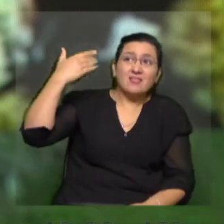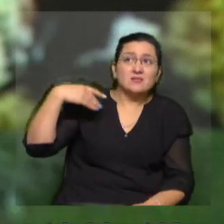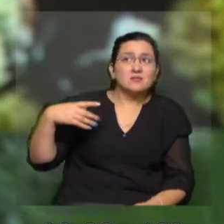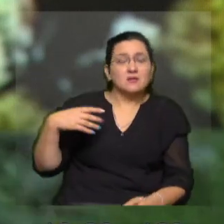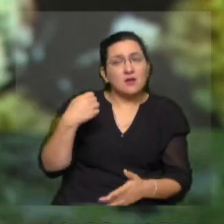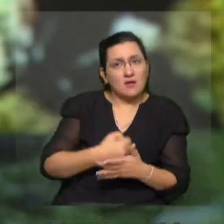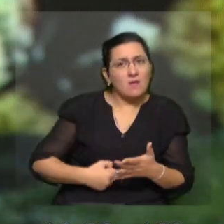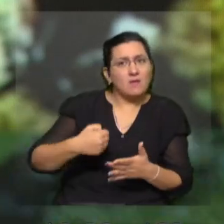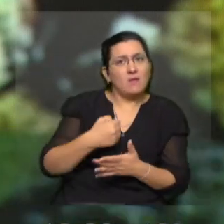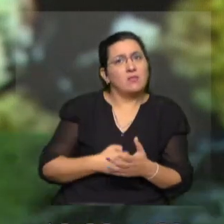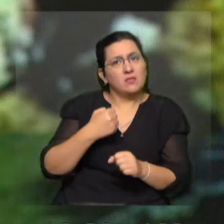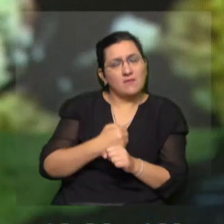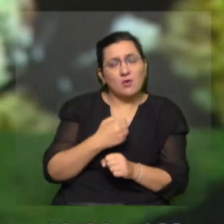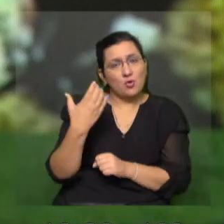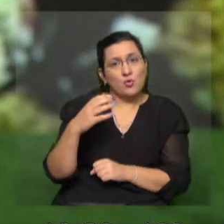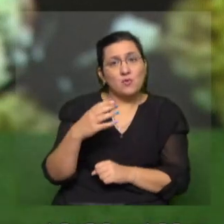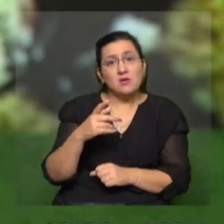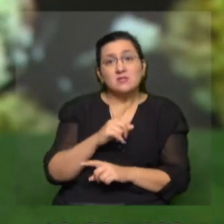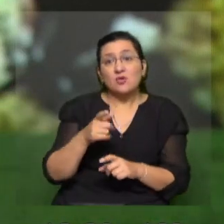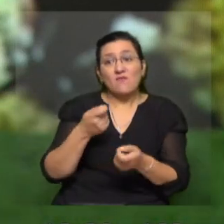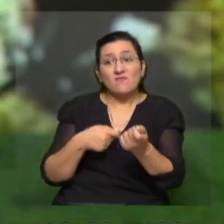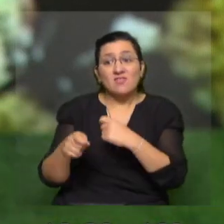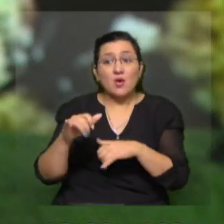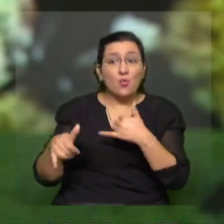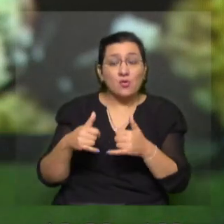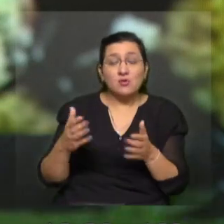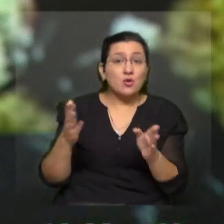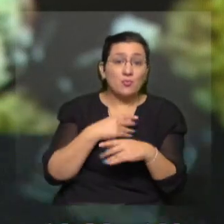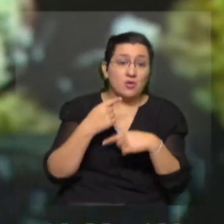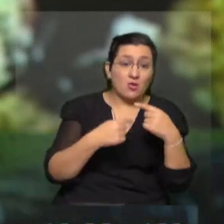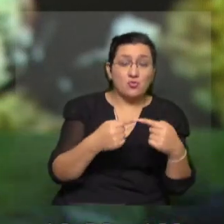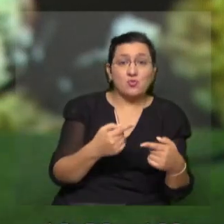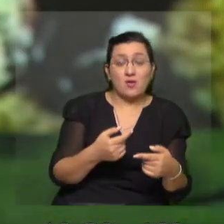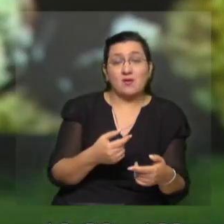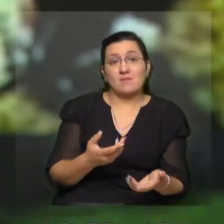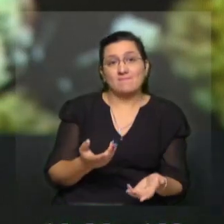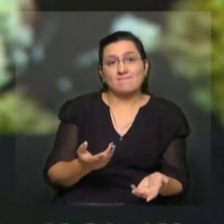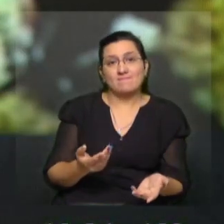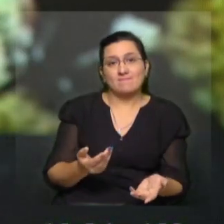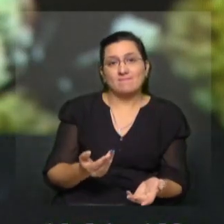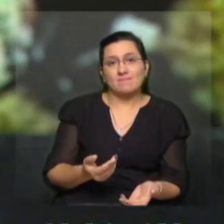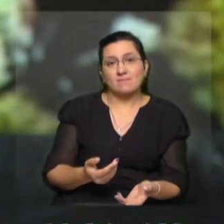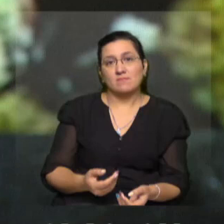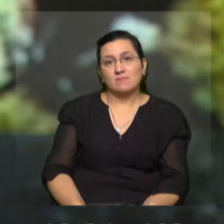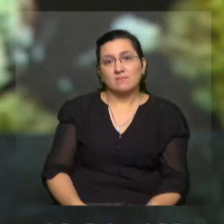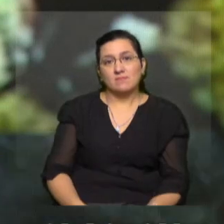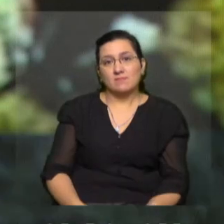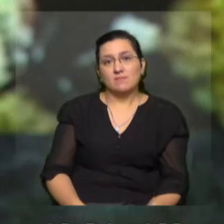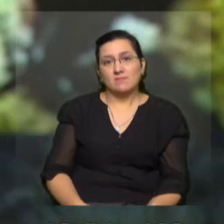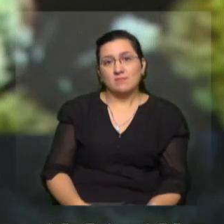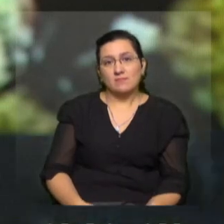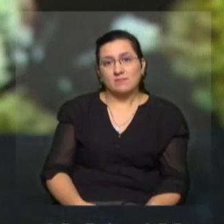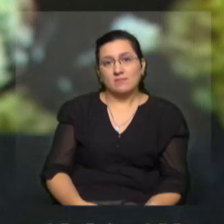trabajo del club. Y si no vendía jugador, tampoco no podía. tener muchas bases.